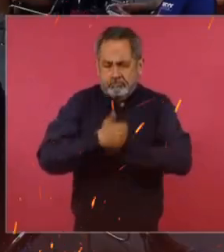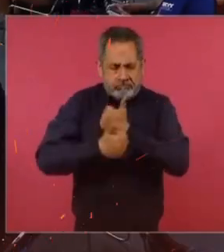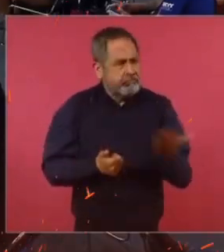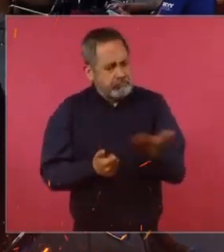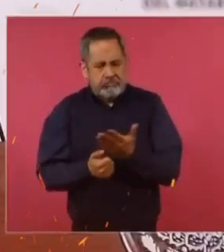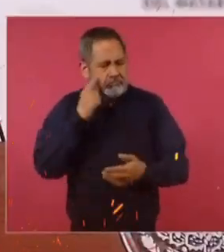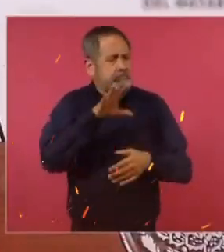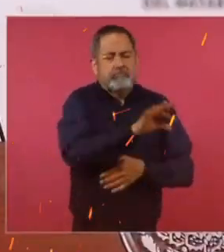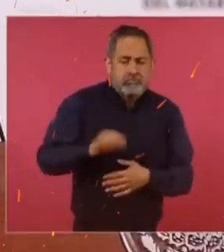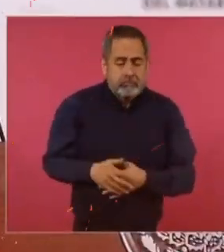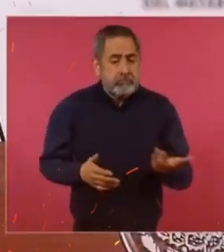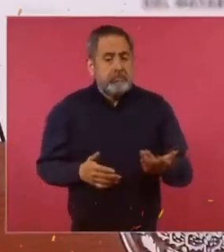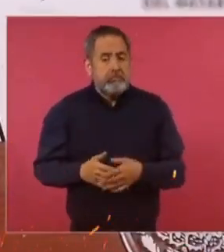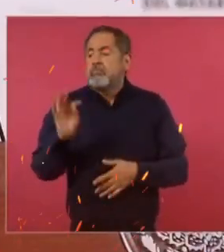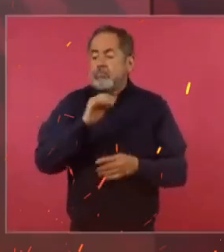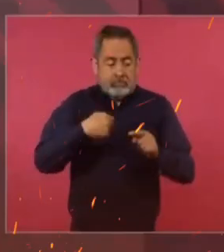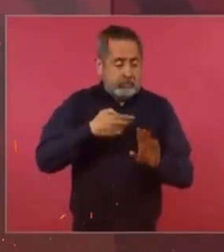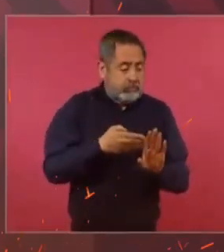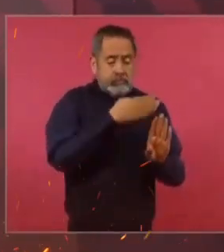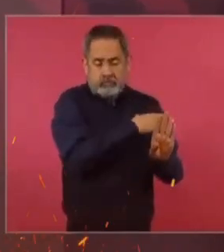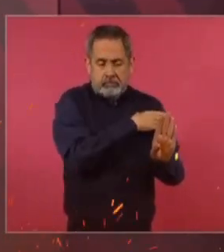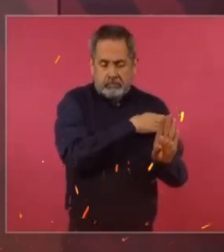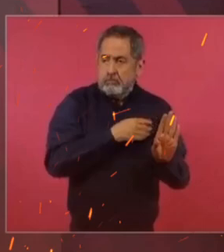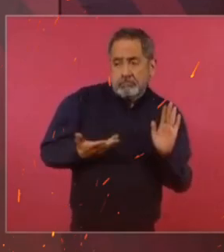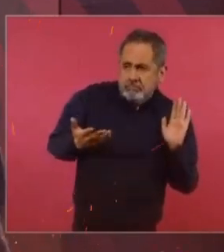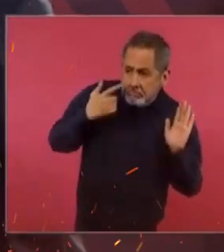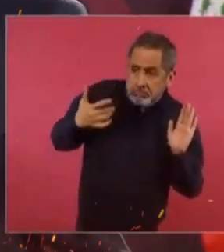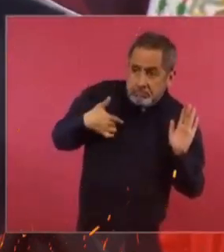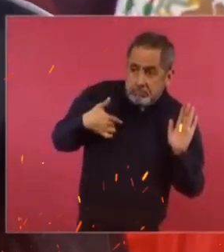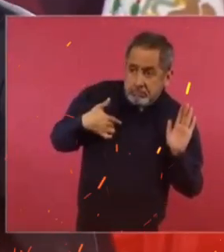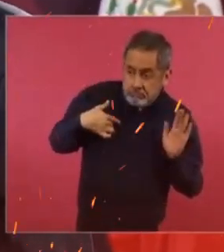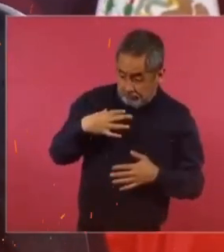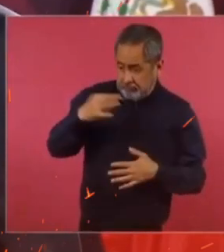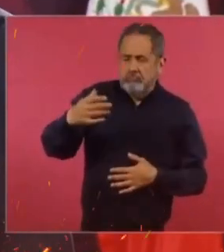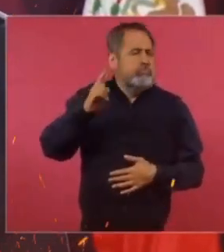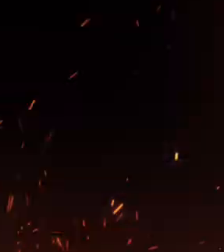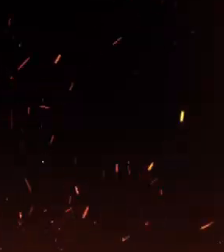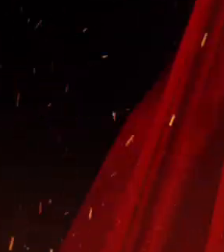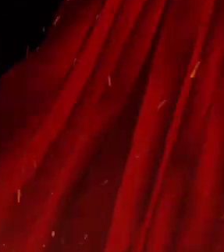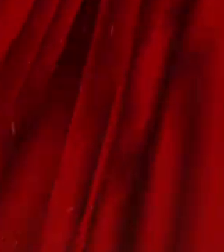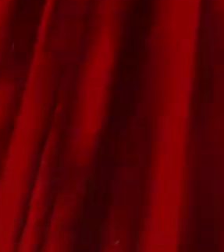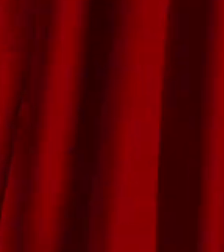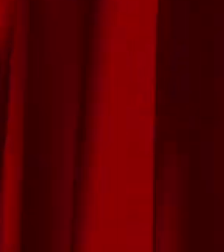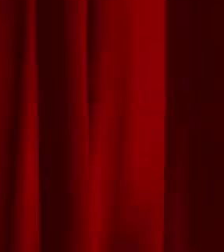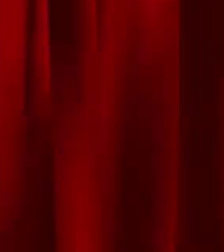participar. Me voy a sentir muy orgulloso. Pues yo estuve, ¿sí?, y fui ratificado.